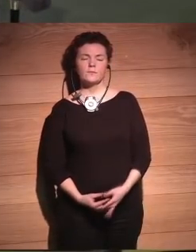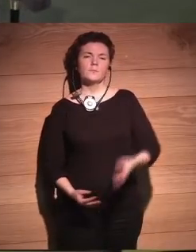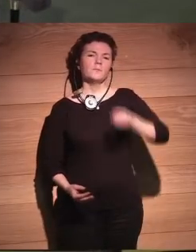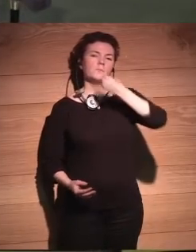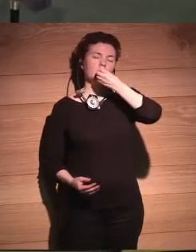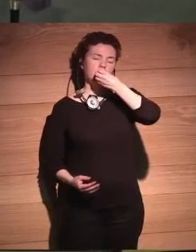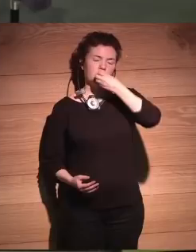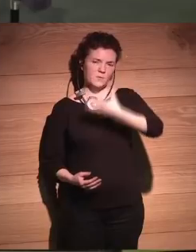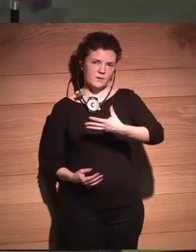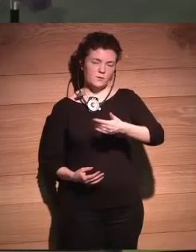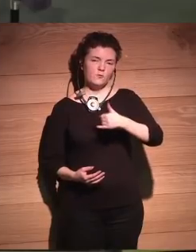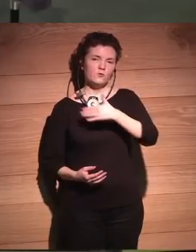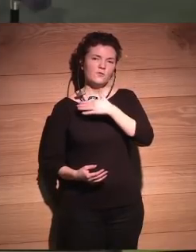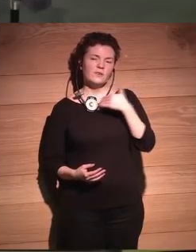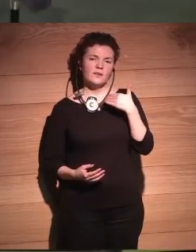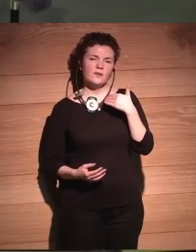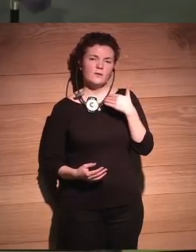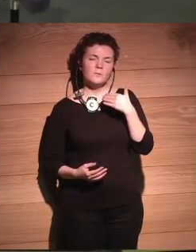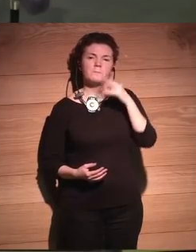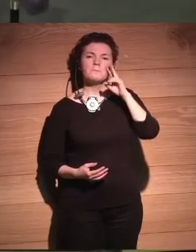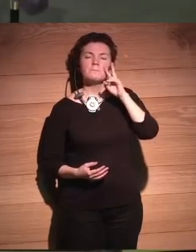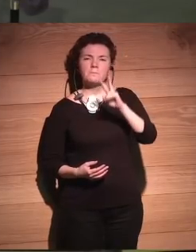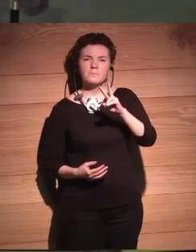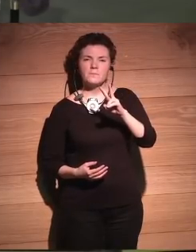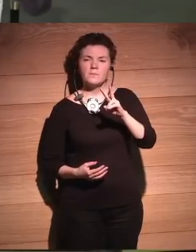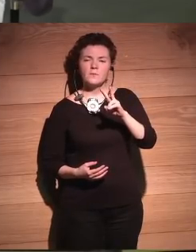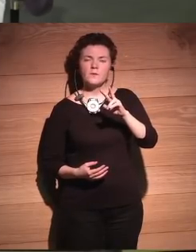Bueno, yo quiero mirar